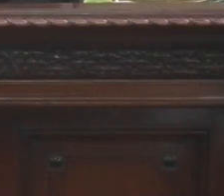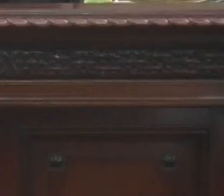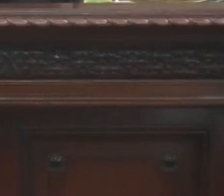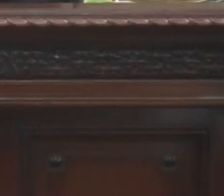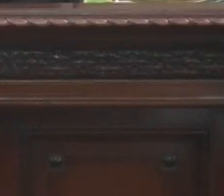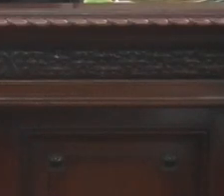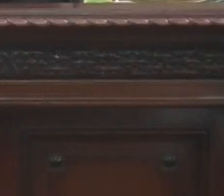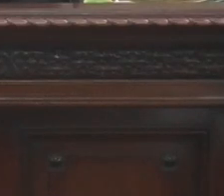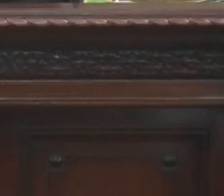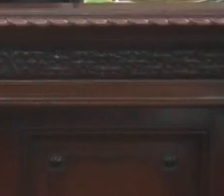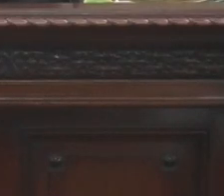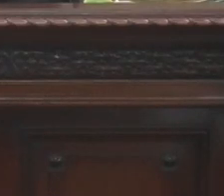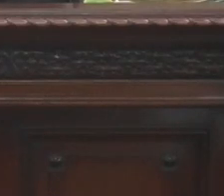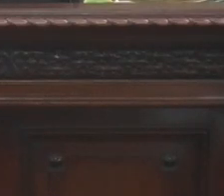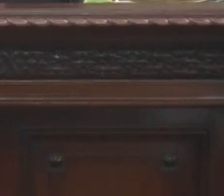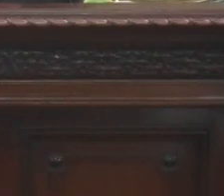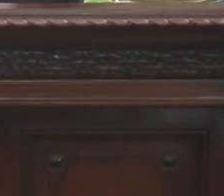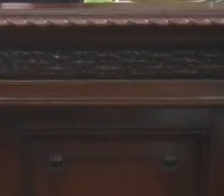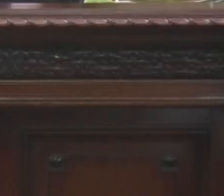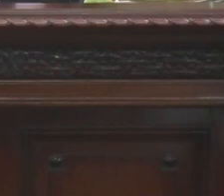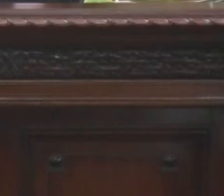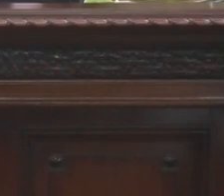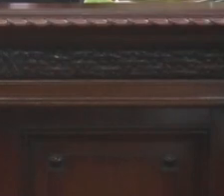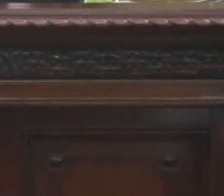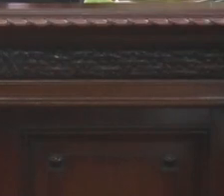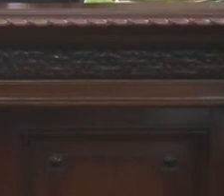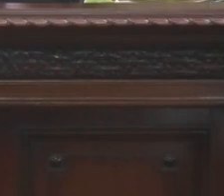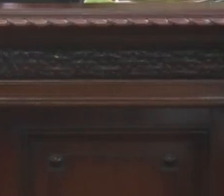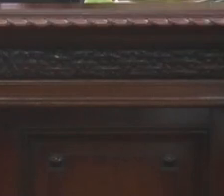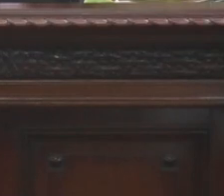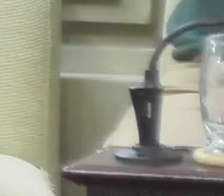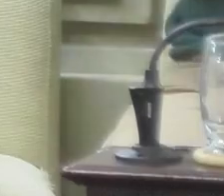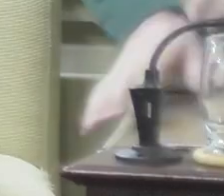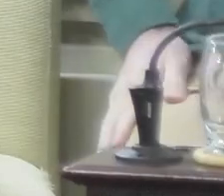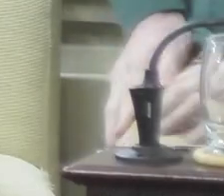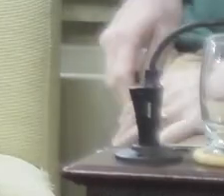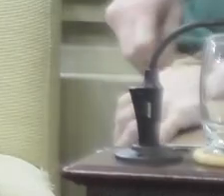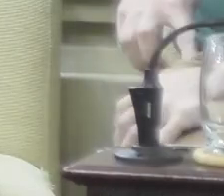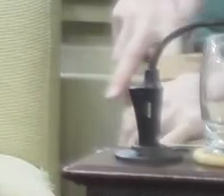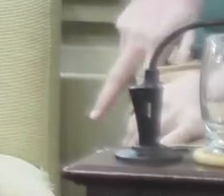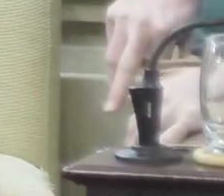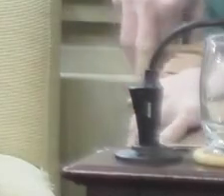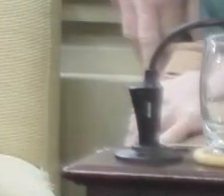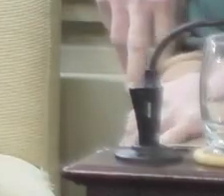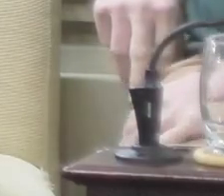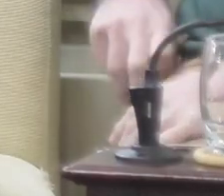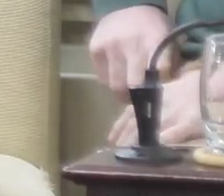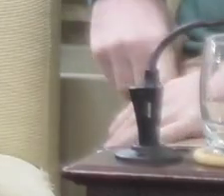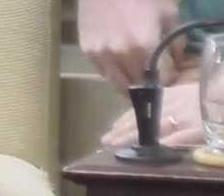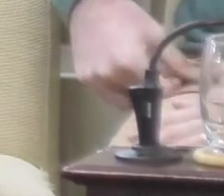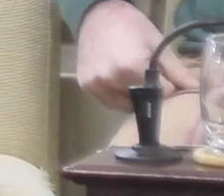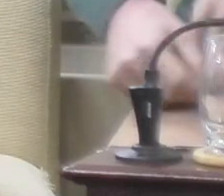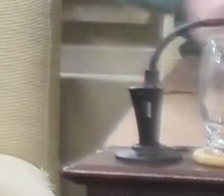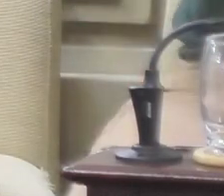diputado mayoraz tiene la palabra el presidente pensé que lo iba a hacer después la votación pero es para fundamentar el voto